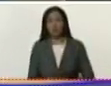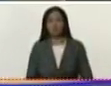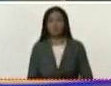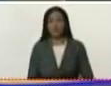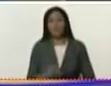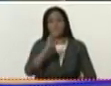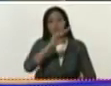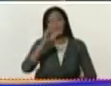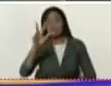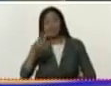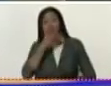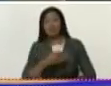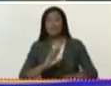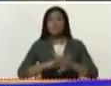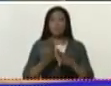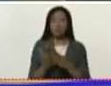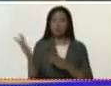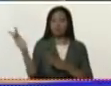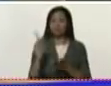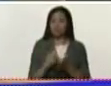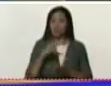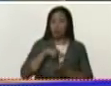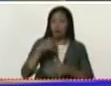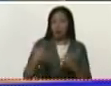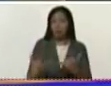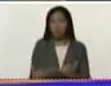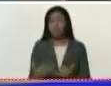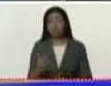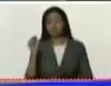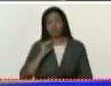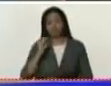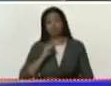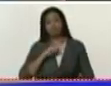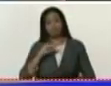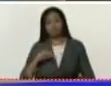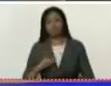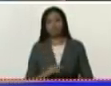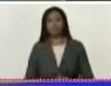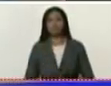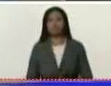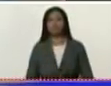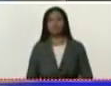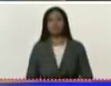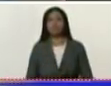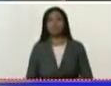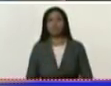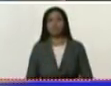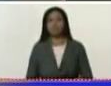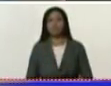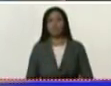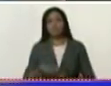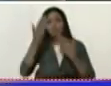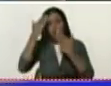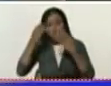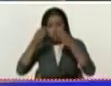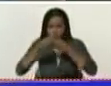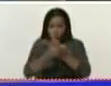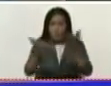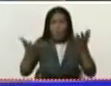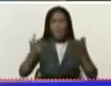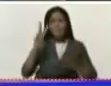23 de diciembre, porque ya San Nicolás llegó, ¿verdad? Va llegando San Nicolás. Saludo a toda